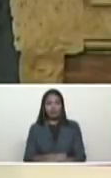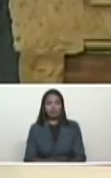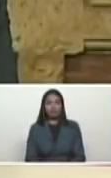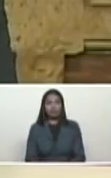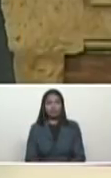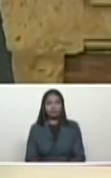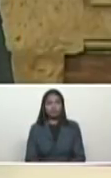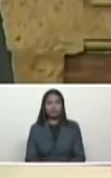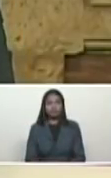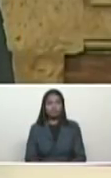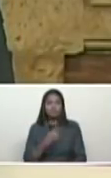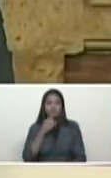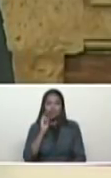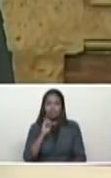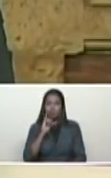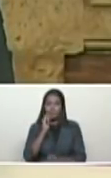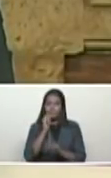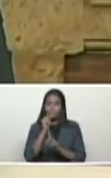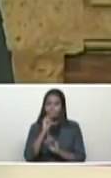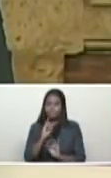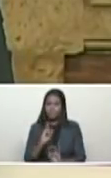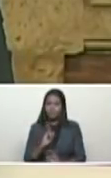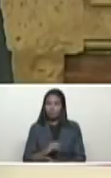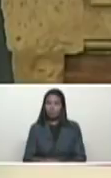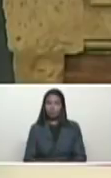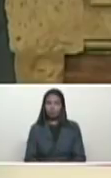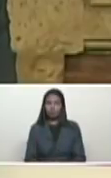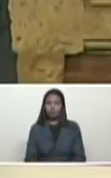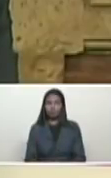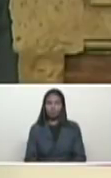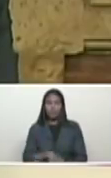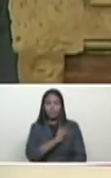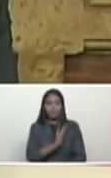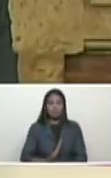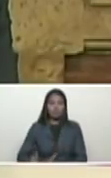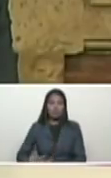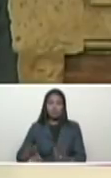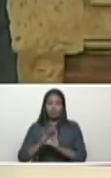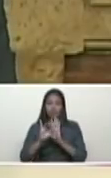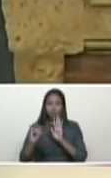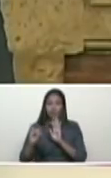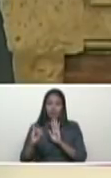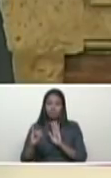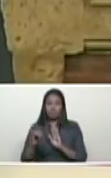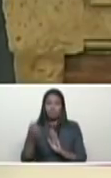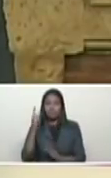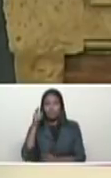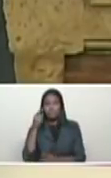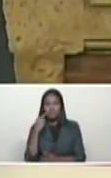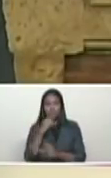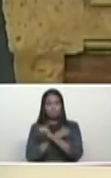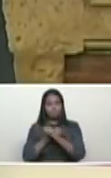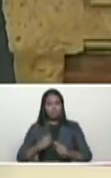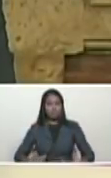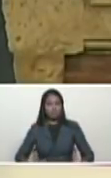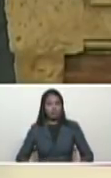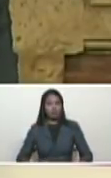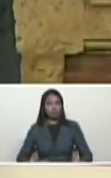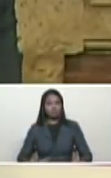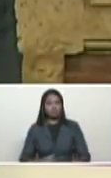hablaba de eso señor presidente de la constituyente que también es militar